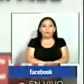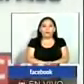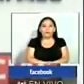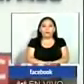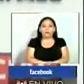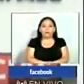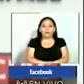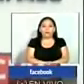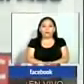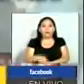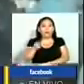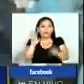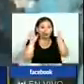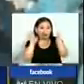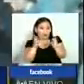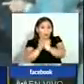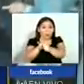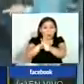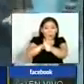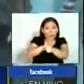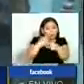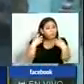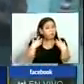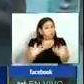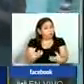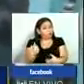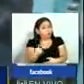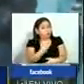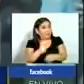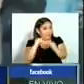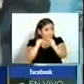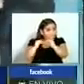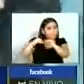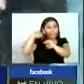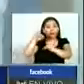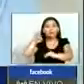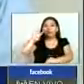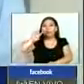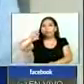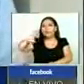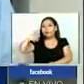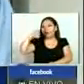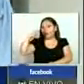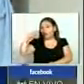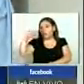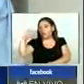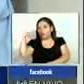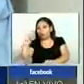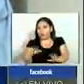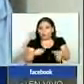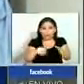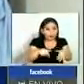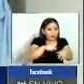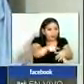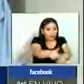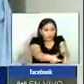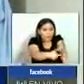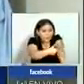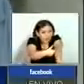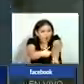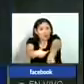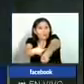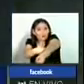Los casos de coronavirus en el país sobrepasan los 4.800 contagios, mientras diversos centros hospitalarios